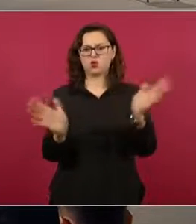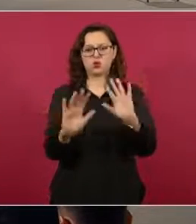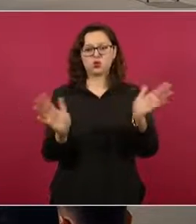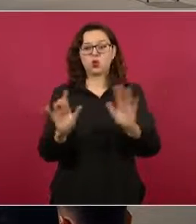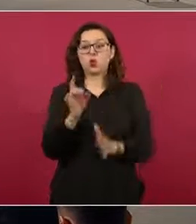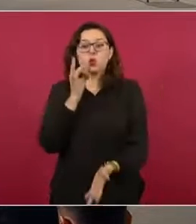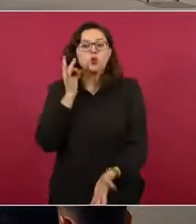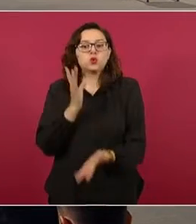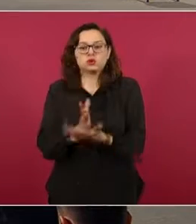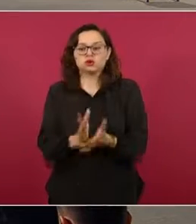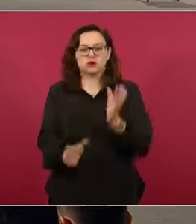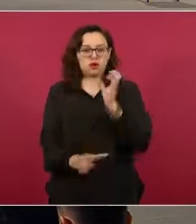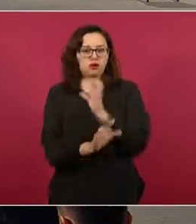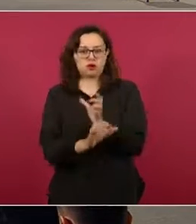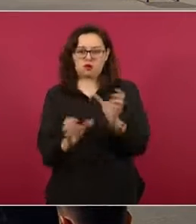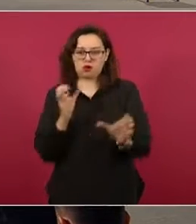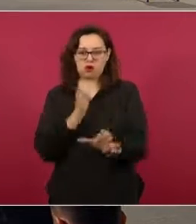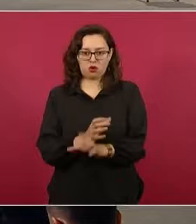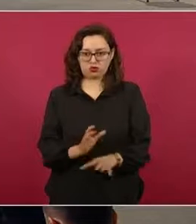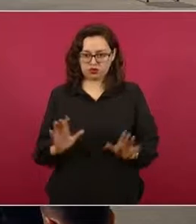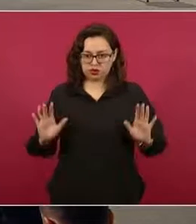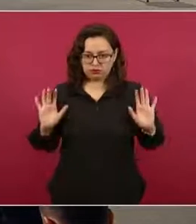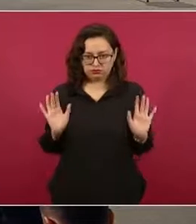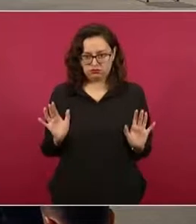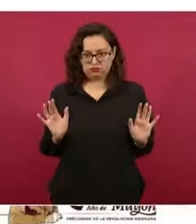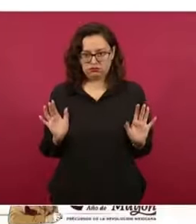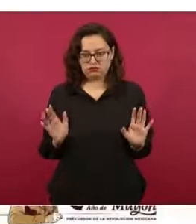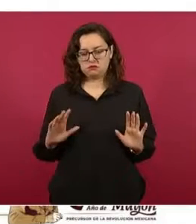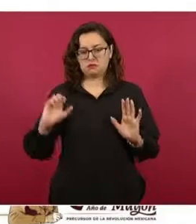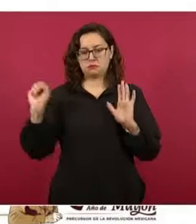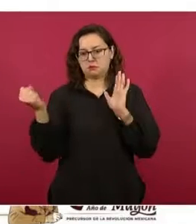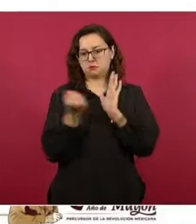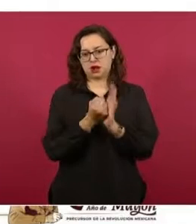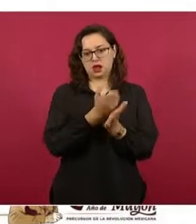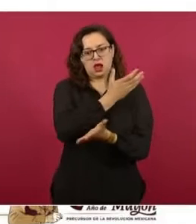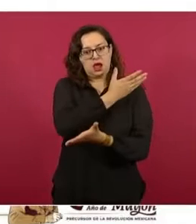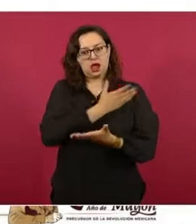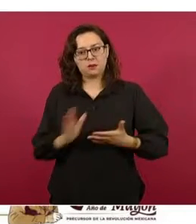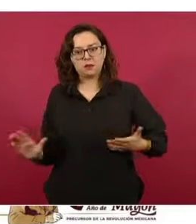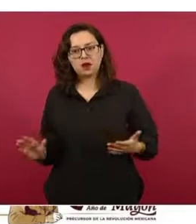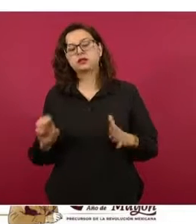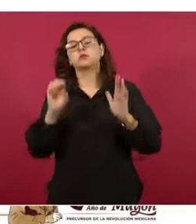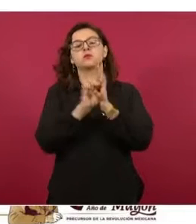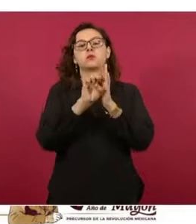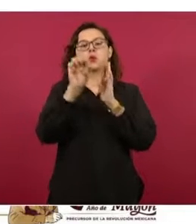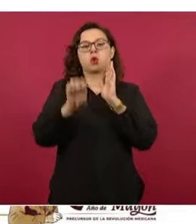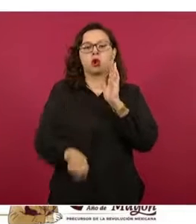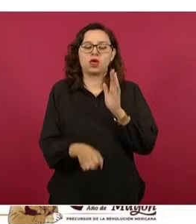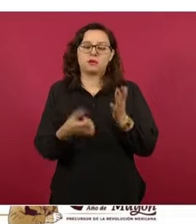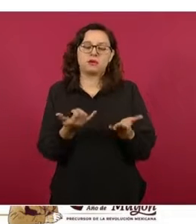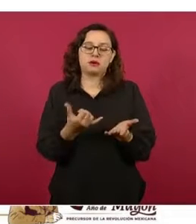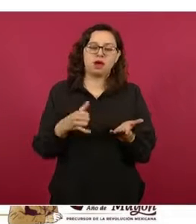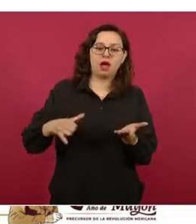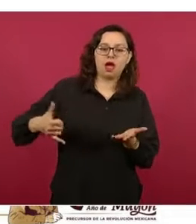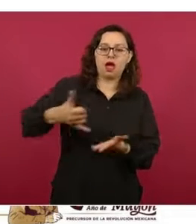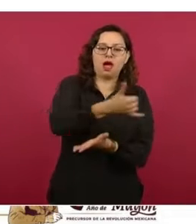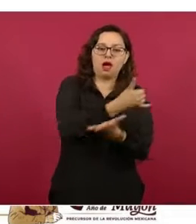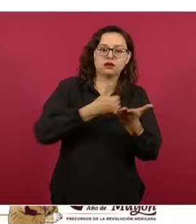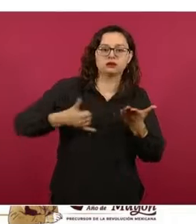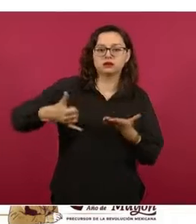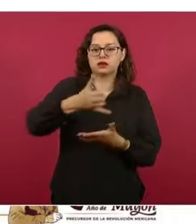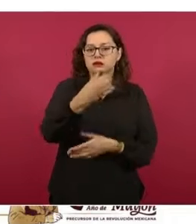el producto tal cual, como en este caso hablamos de aceite vegetal comestible